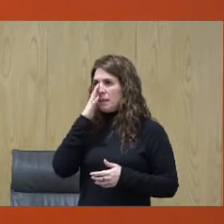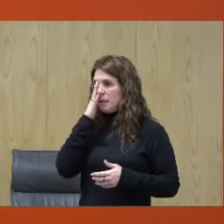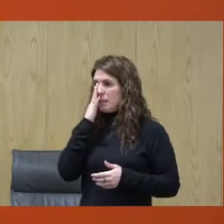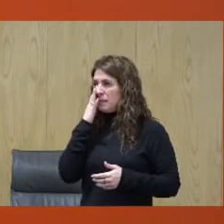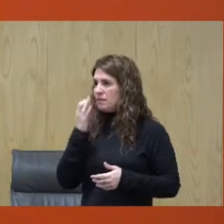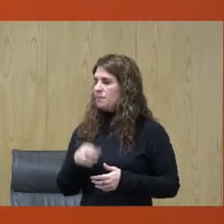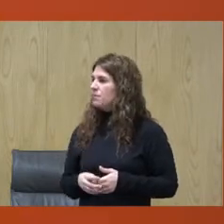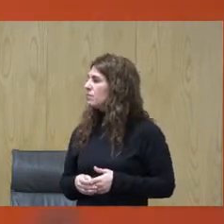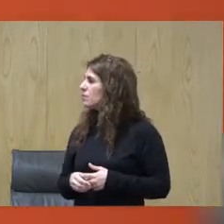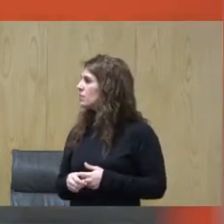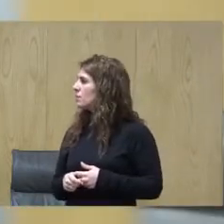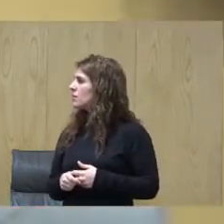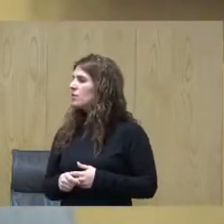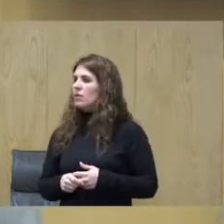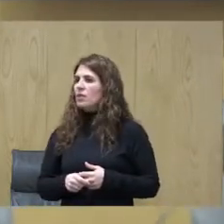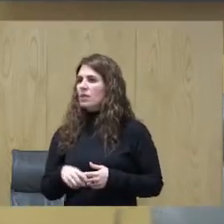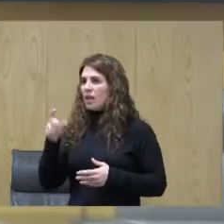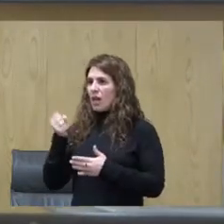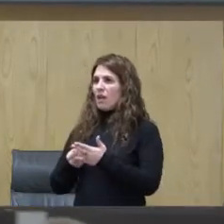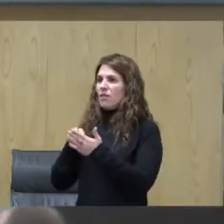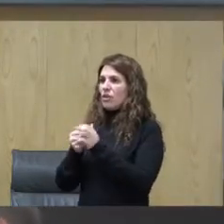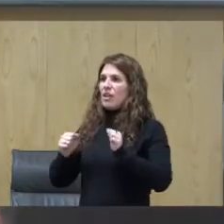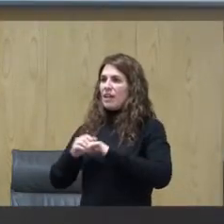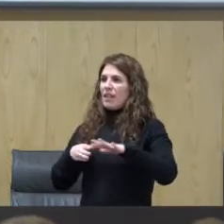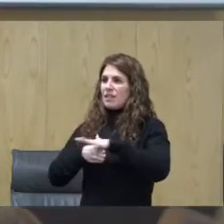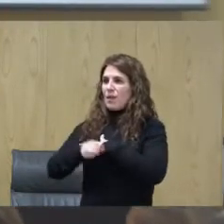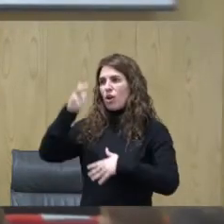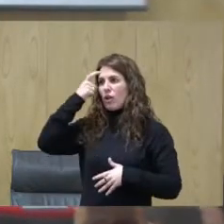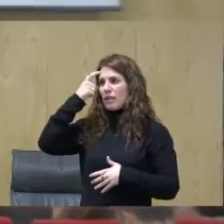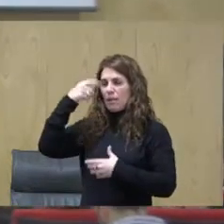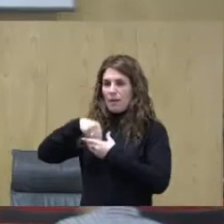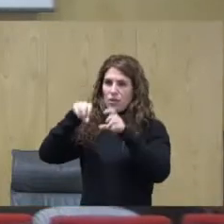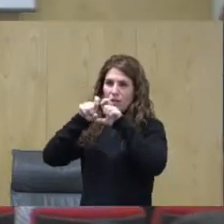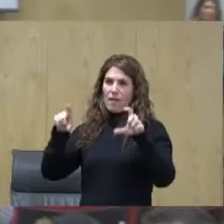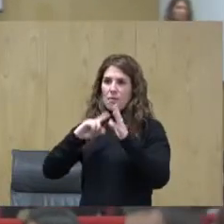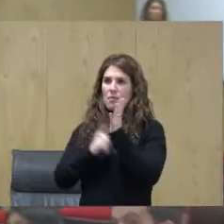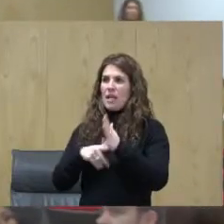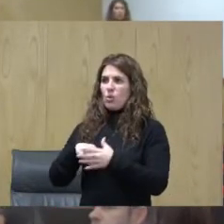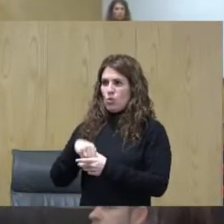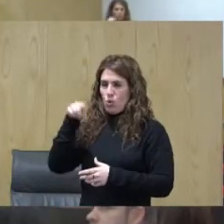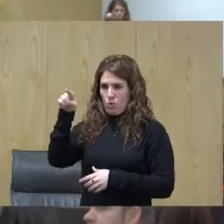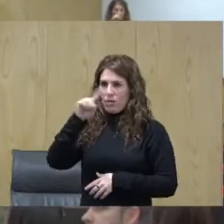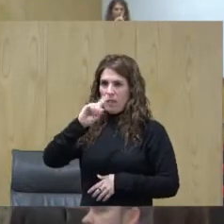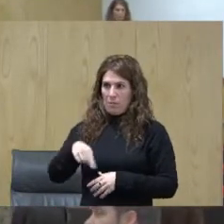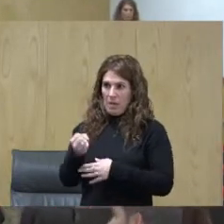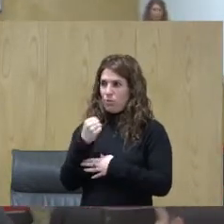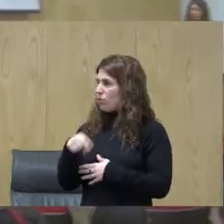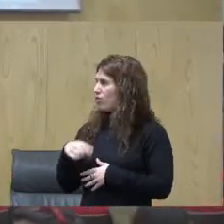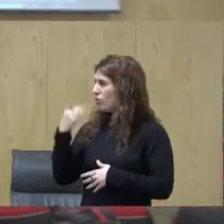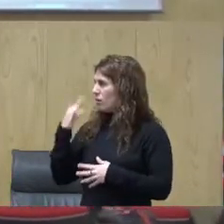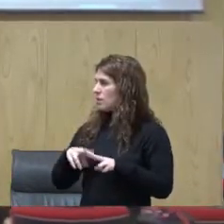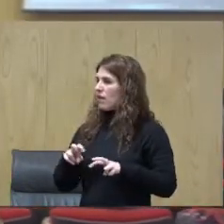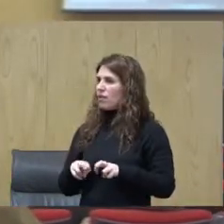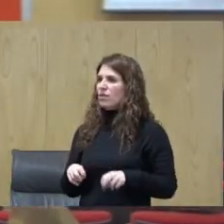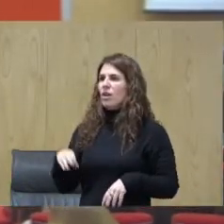Ahí al fondo, por cierto, está representada la red de accesibilidad cognitiva de plena inclusión, que también está apoyando esta